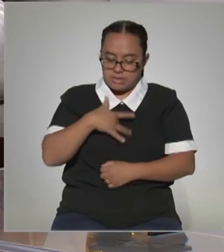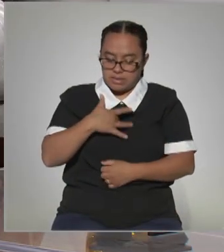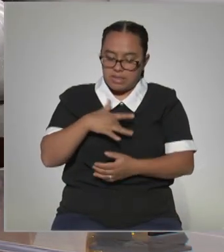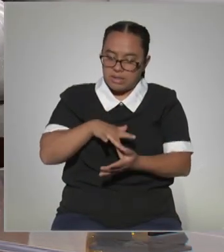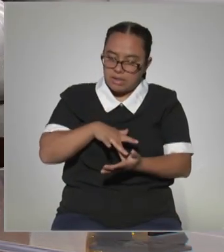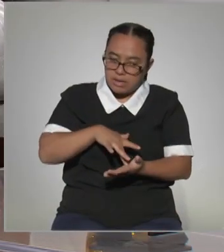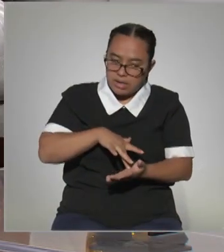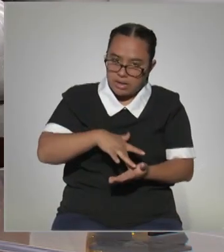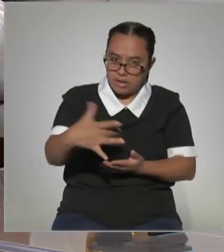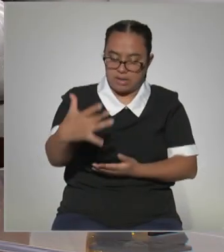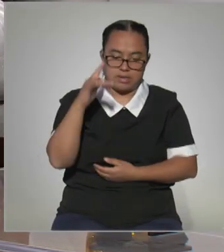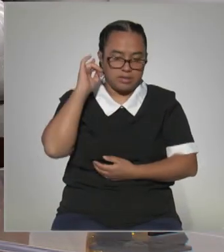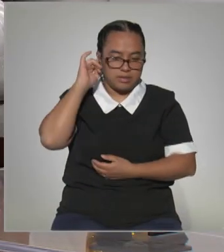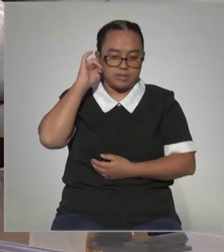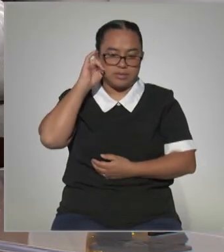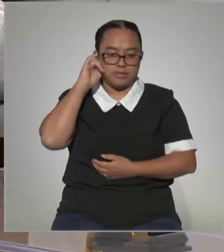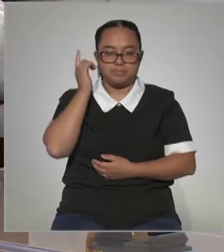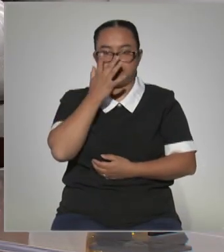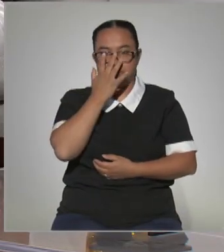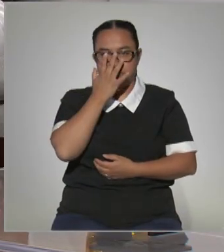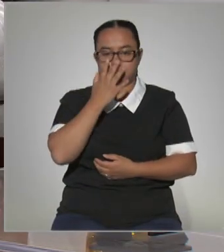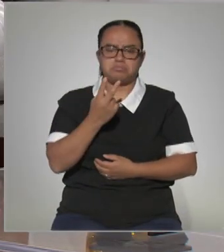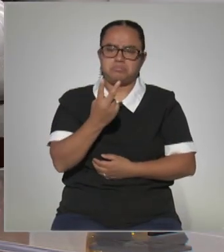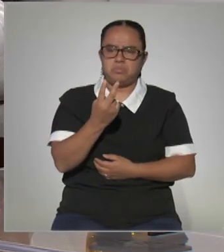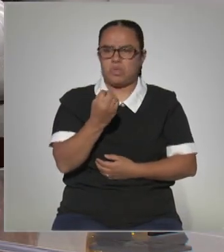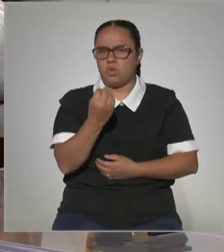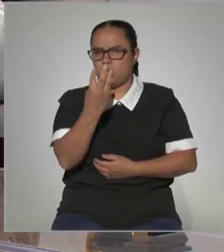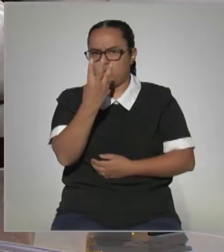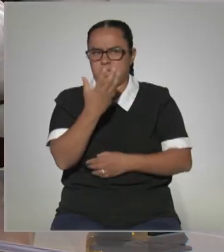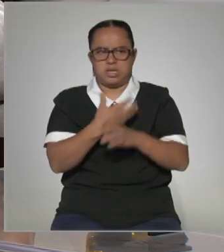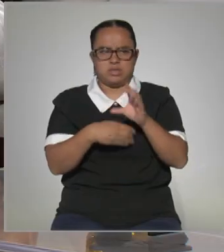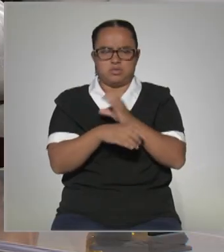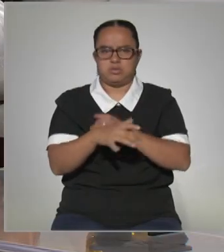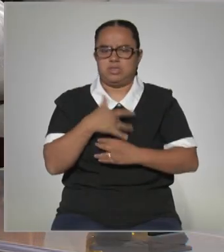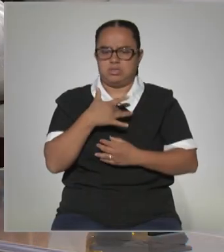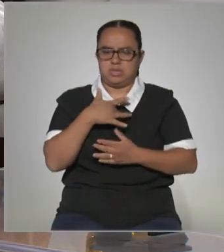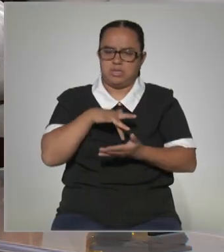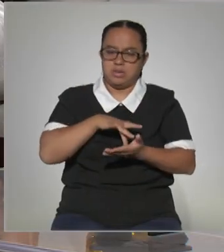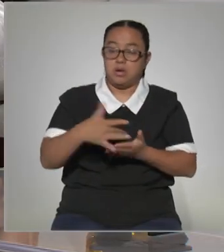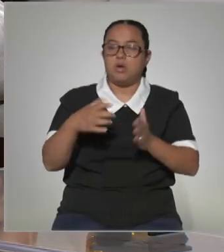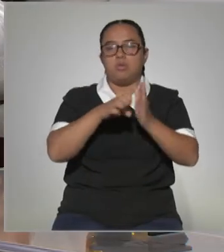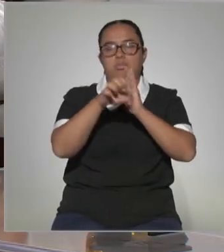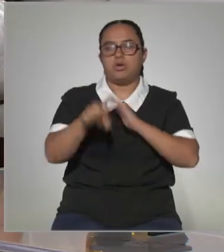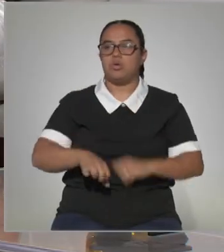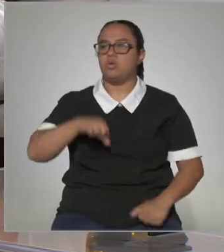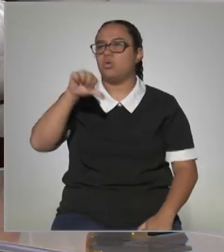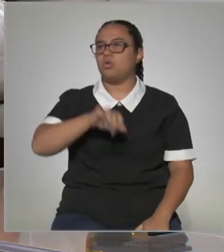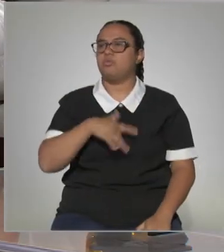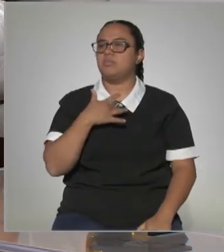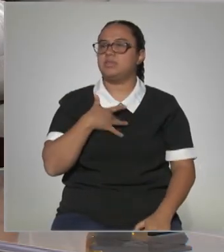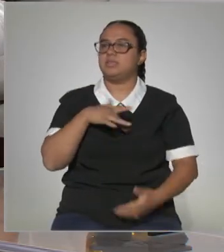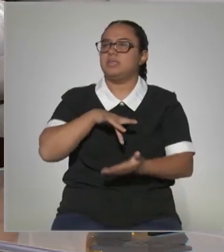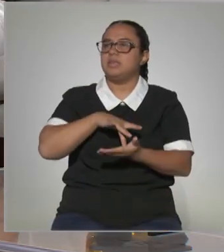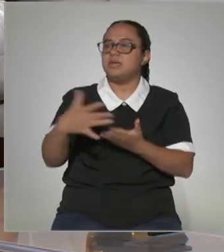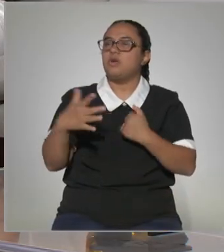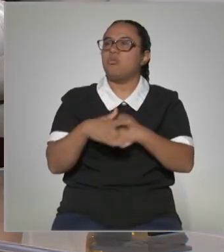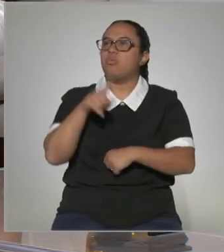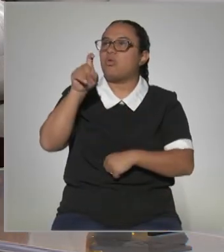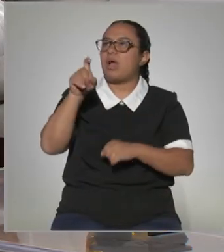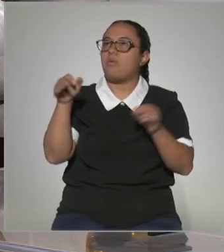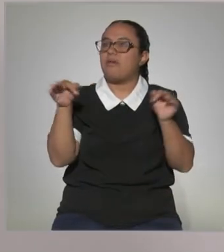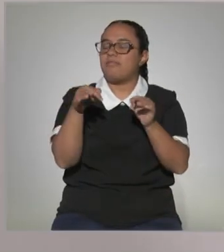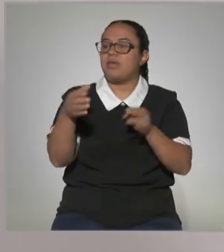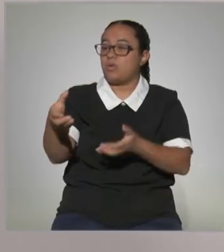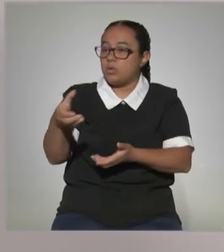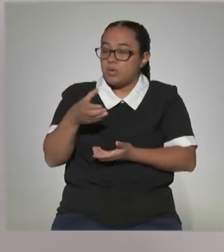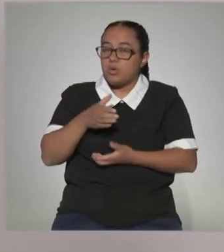final del día, 2, 3 cosas. Por ejemplo, agradezco que me dieron agua fría porque tenía mucho